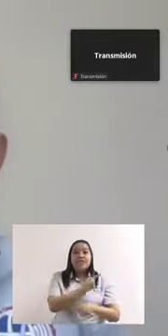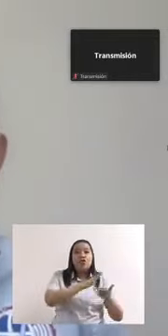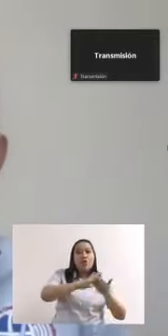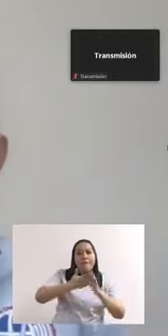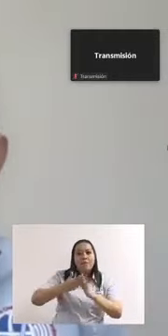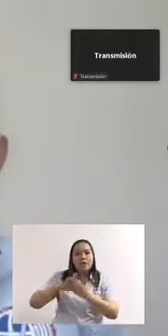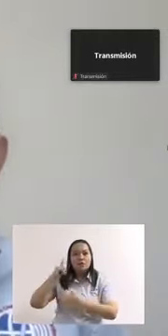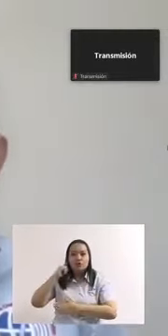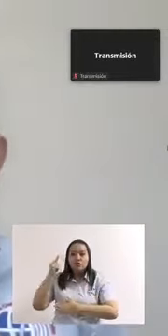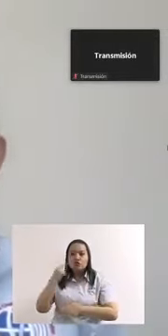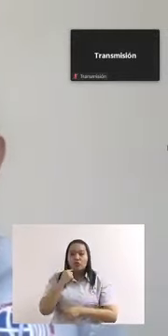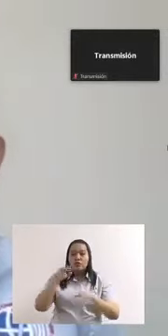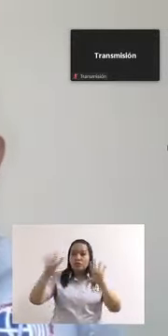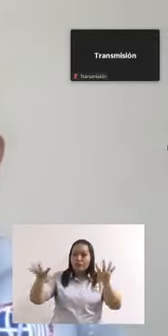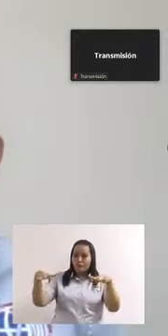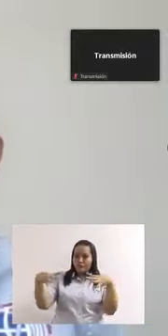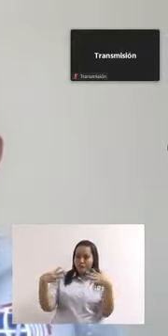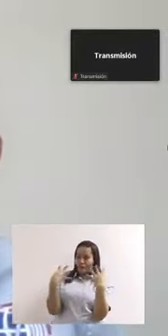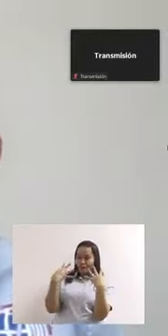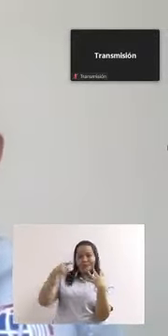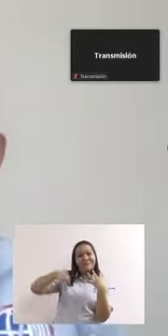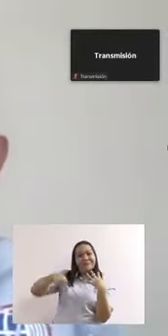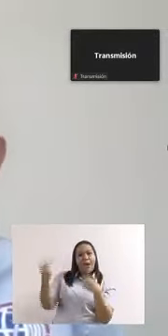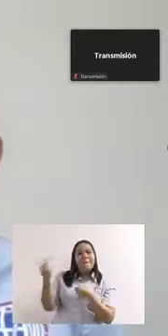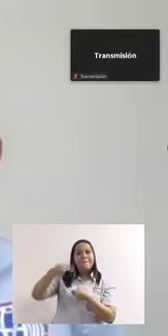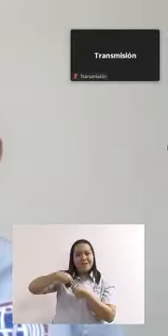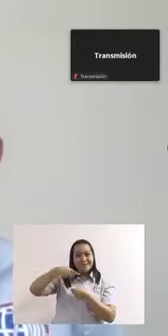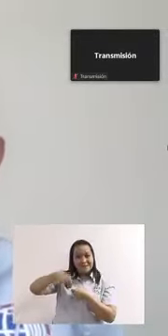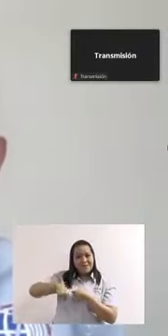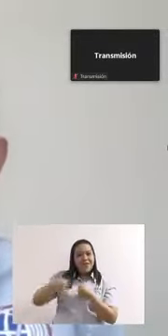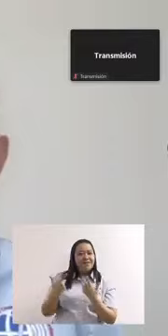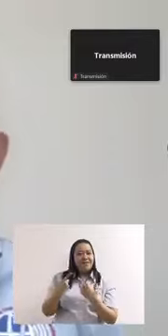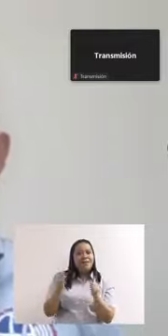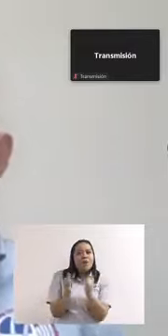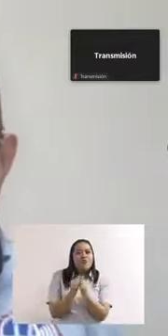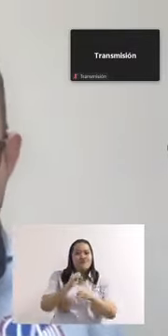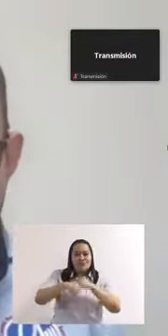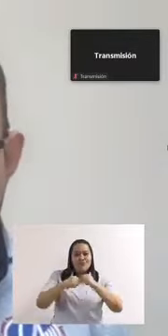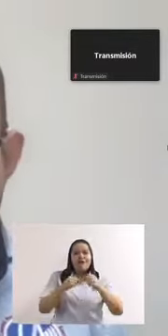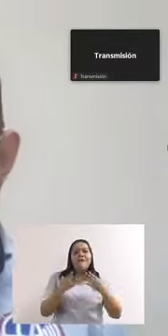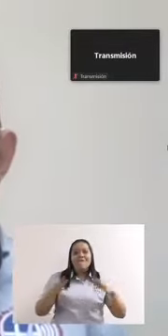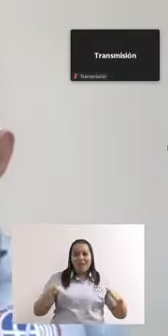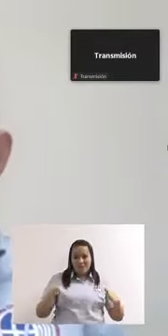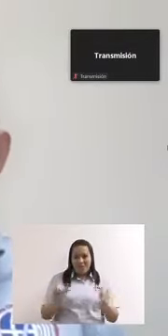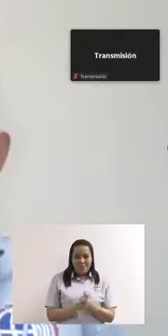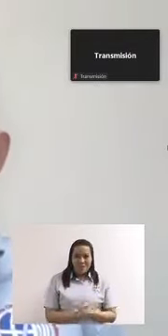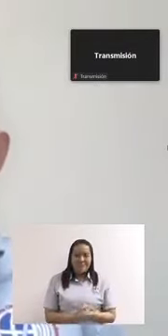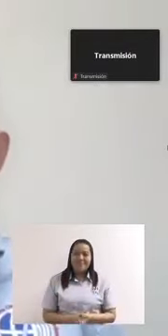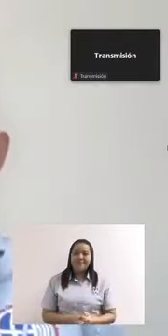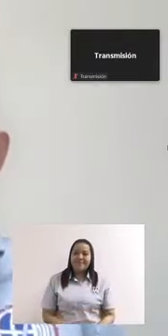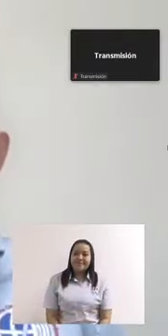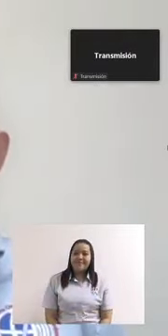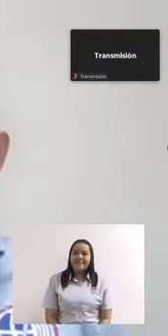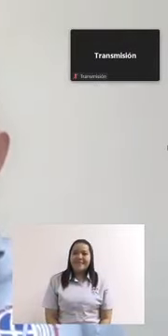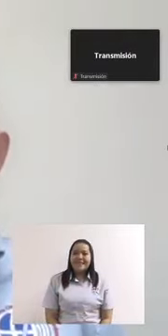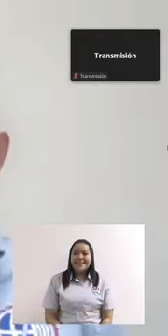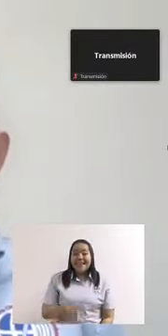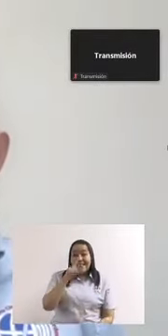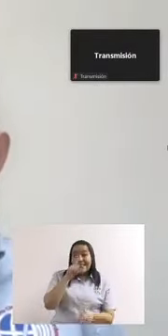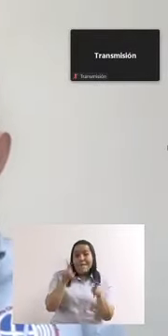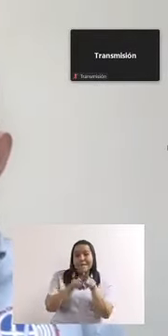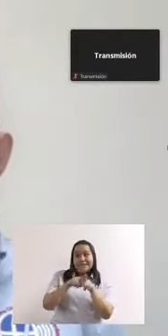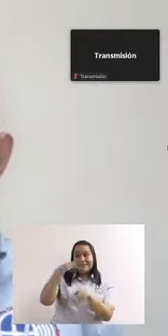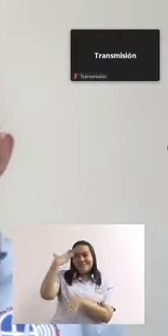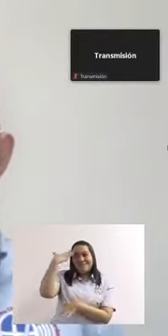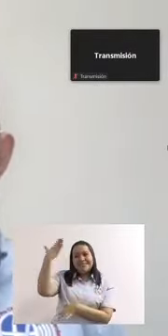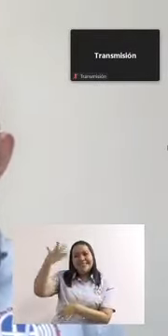está que está participando a través de Facebook. Si hay algún, hay saludos de Guatemala,